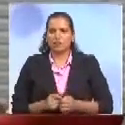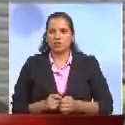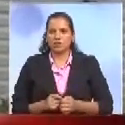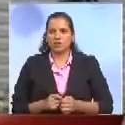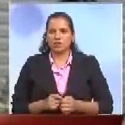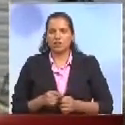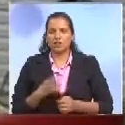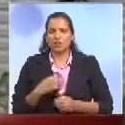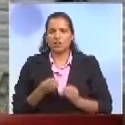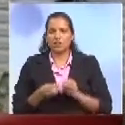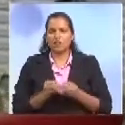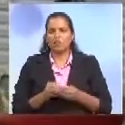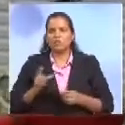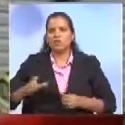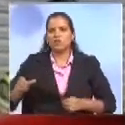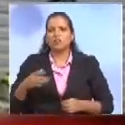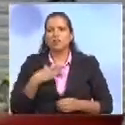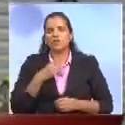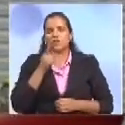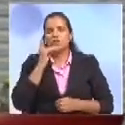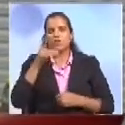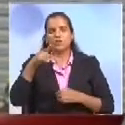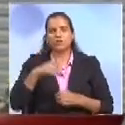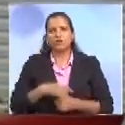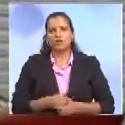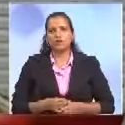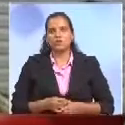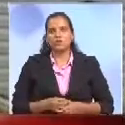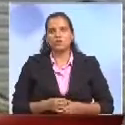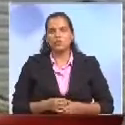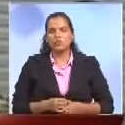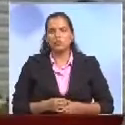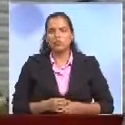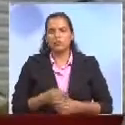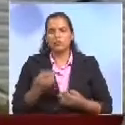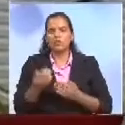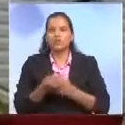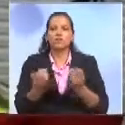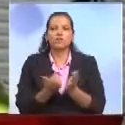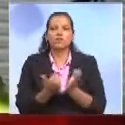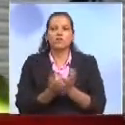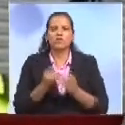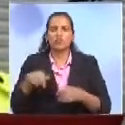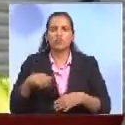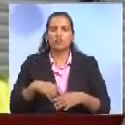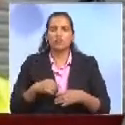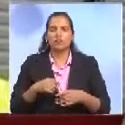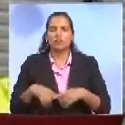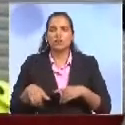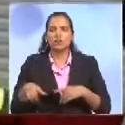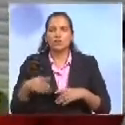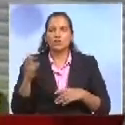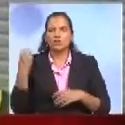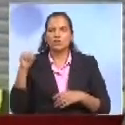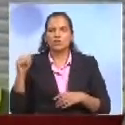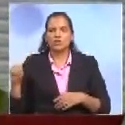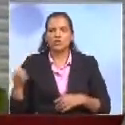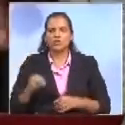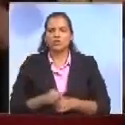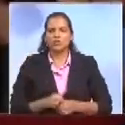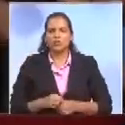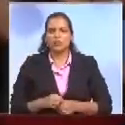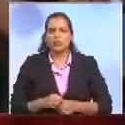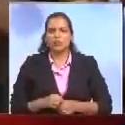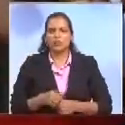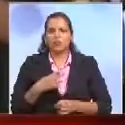importante número de ciudadanos que están reclamando la recolección de la basura aquí en el cantón Muisne. Creo